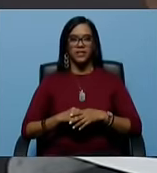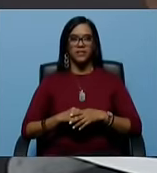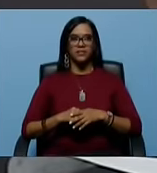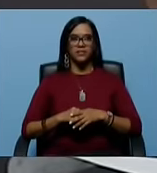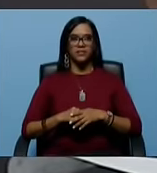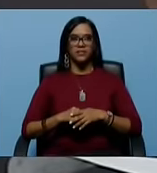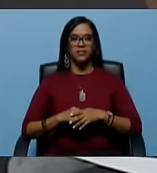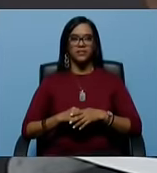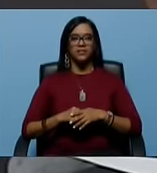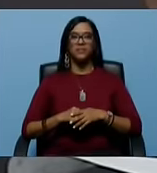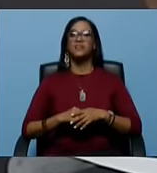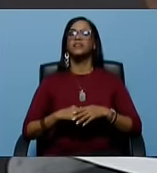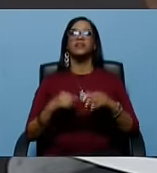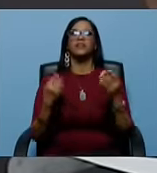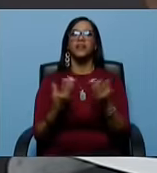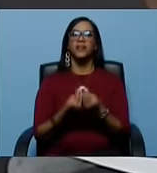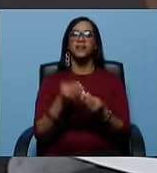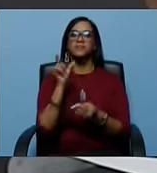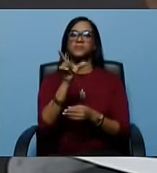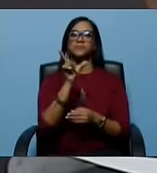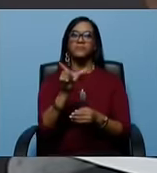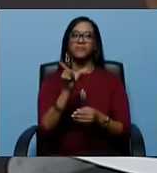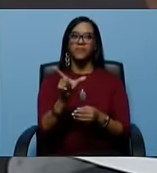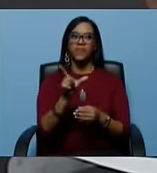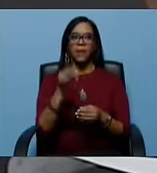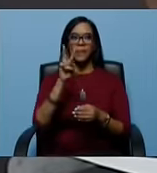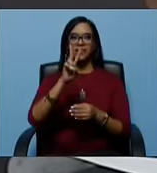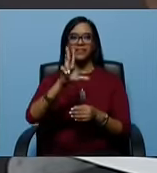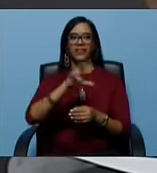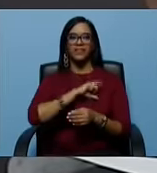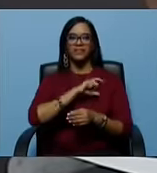Estructura parroquial del PSU del 23 de enero.